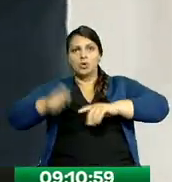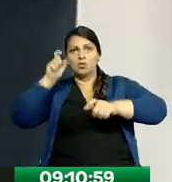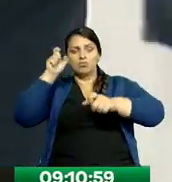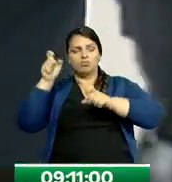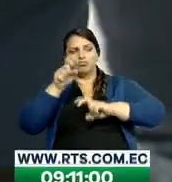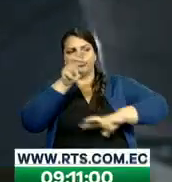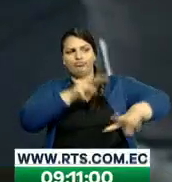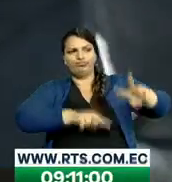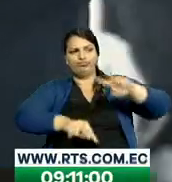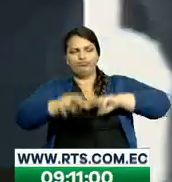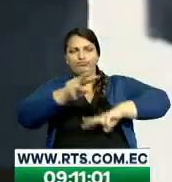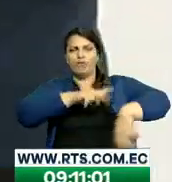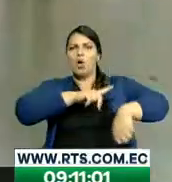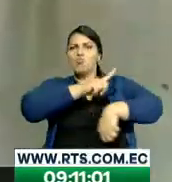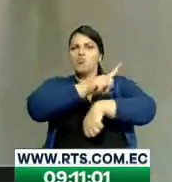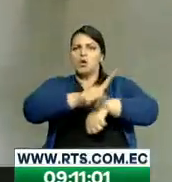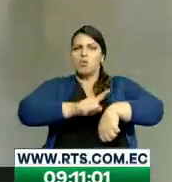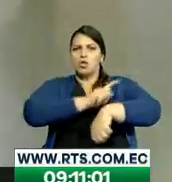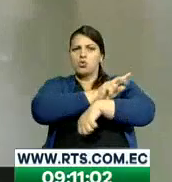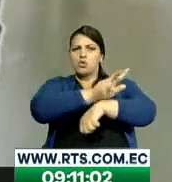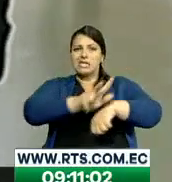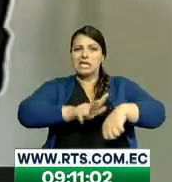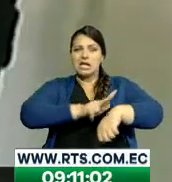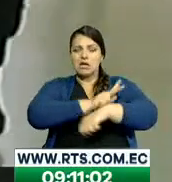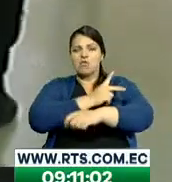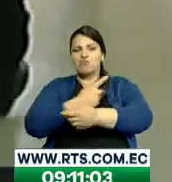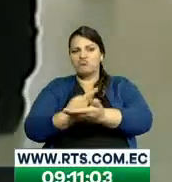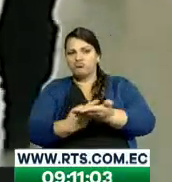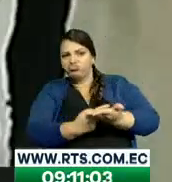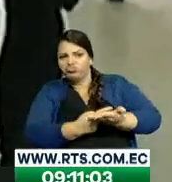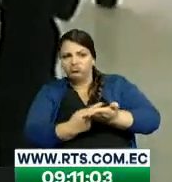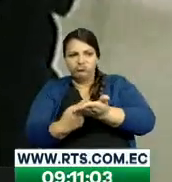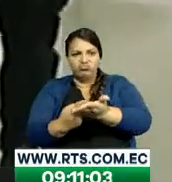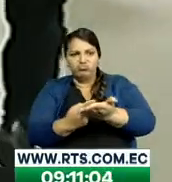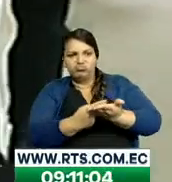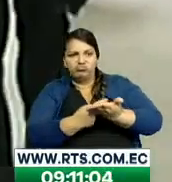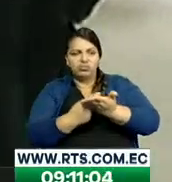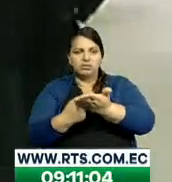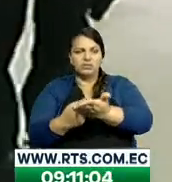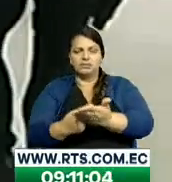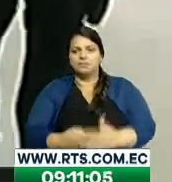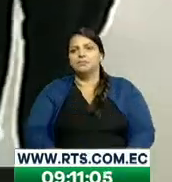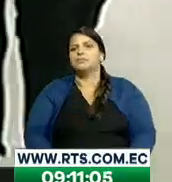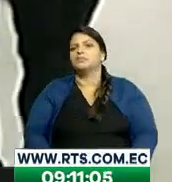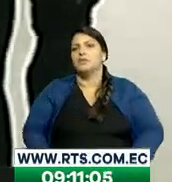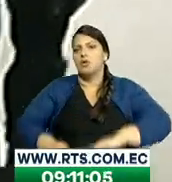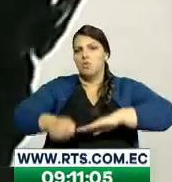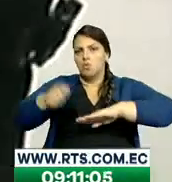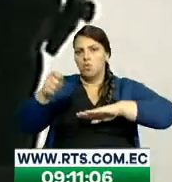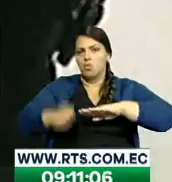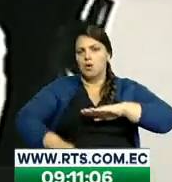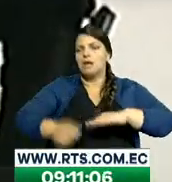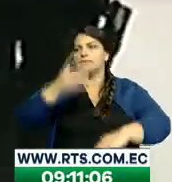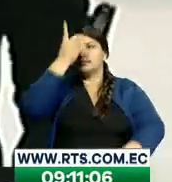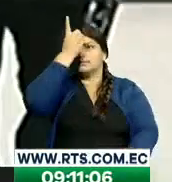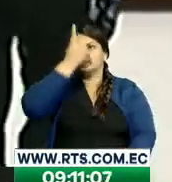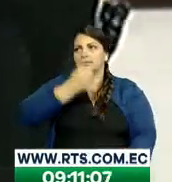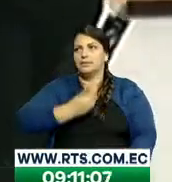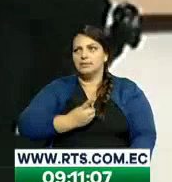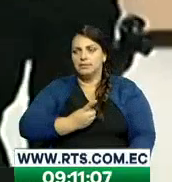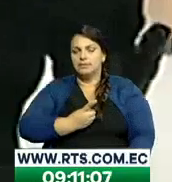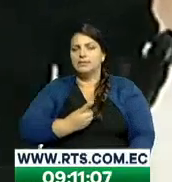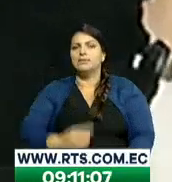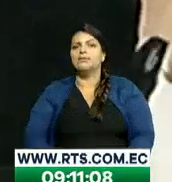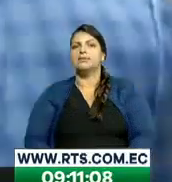que tuvo una duración de 3 horas. Aquí el juez de turno determinó. Y hoy en audiencia se los